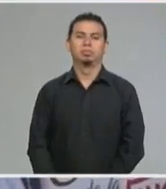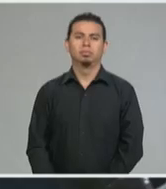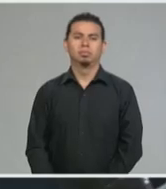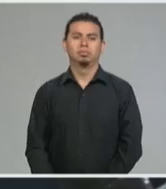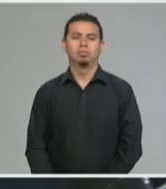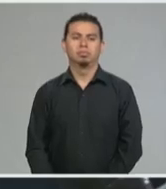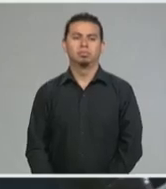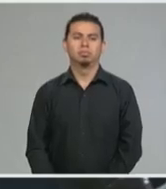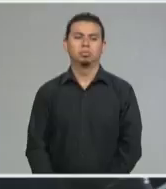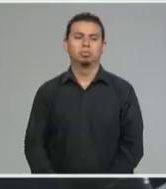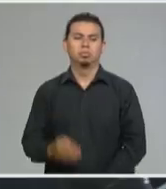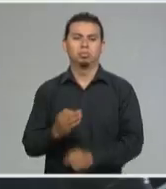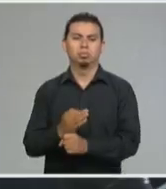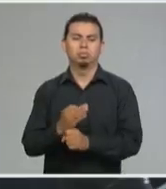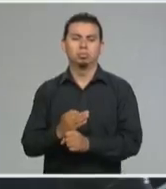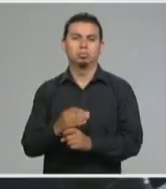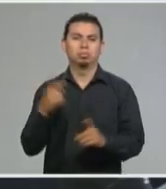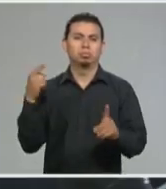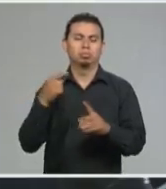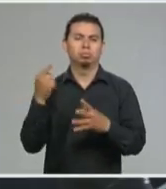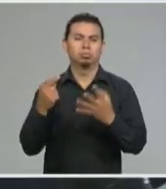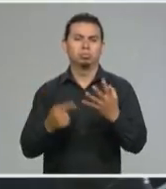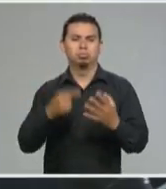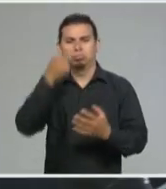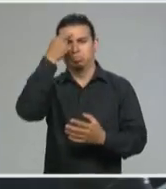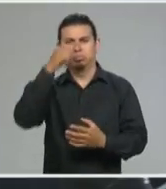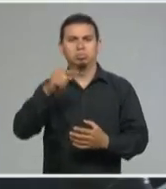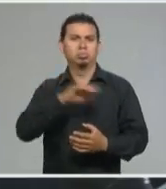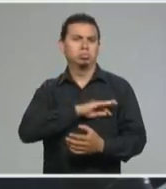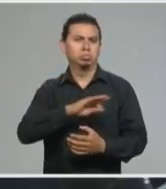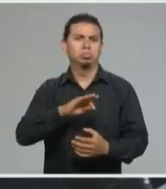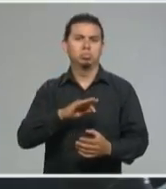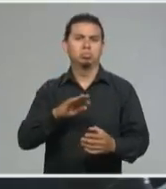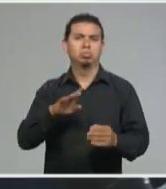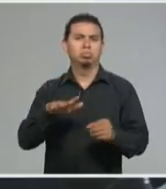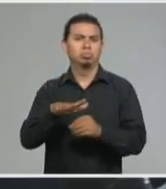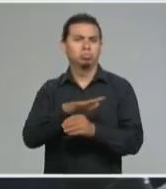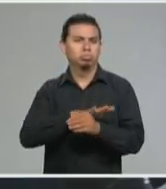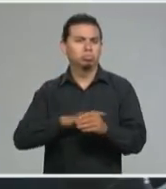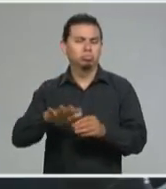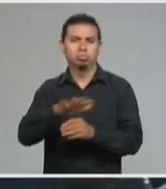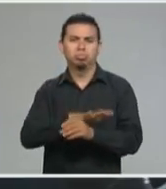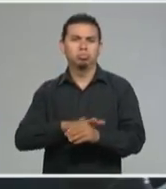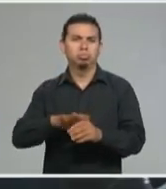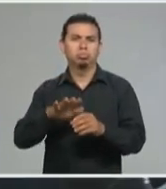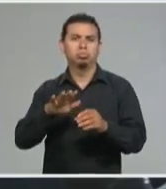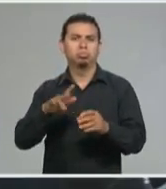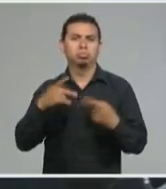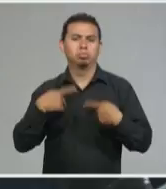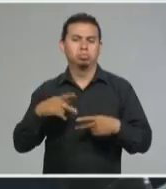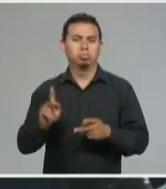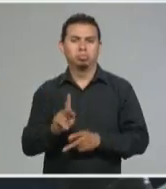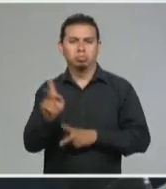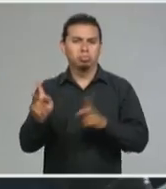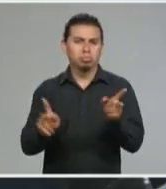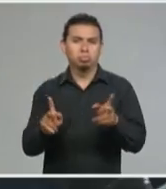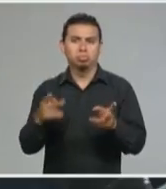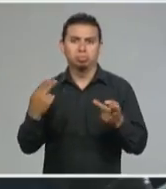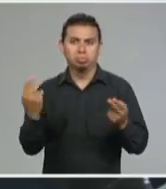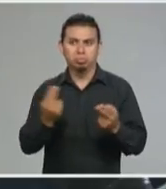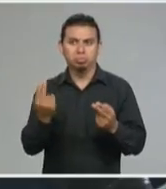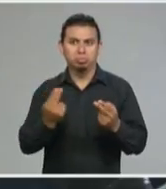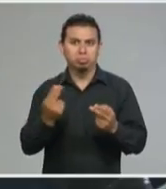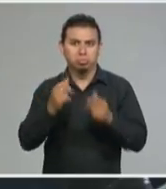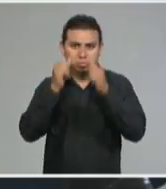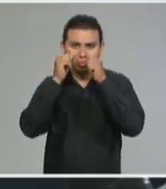Es un gran esfuerzo que estamos haciendo para que podamos abarcar todos los sectores, o por lo menos la mayoría de los